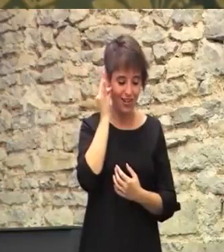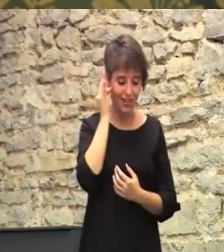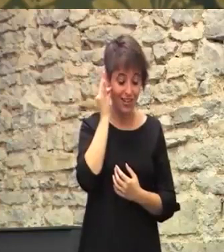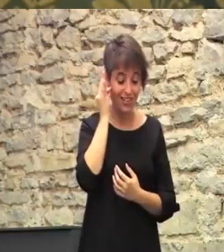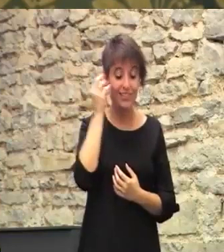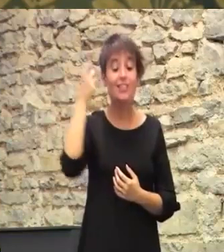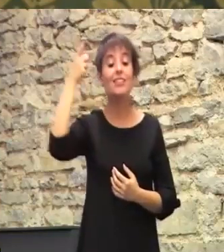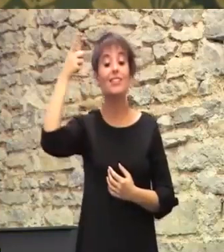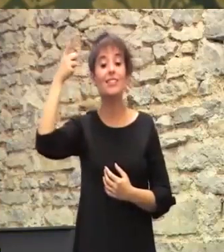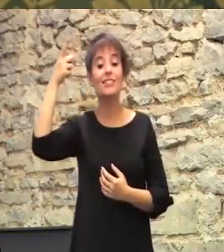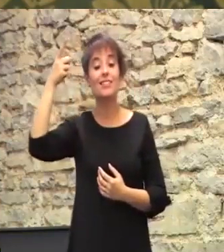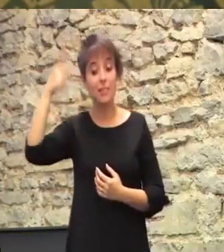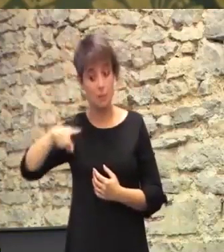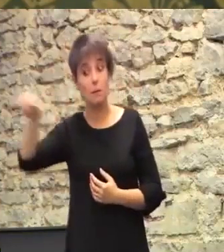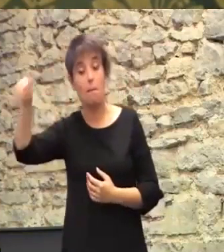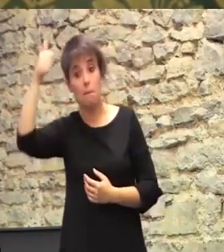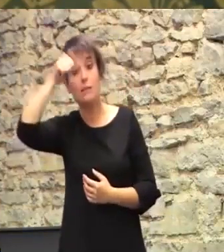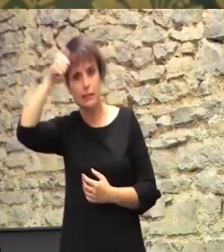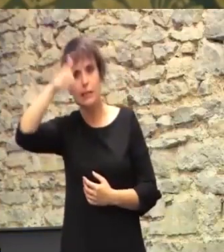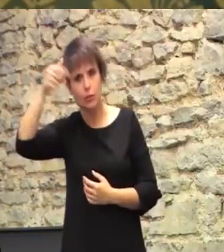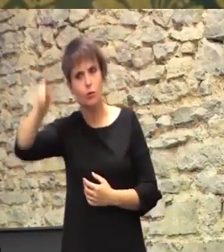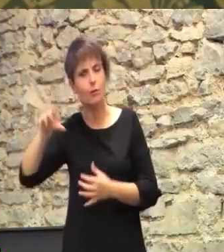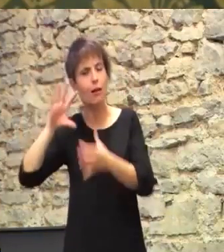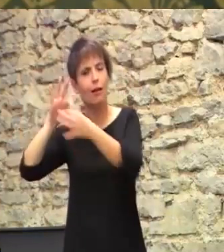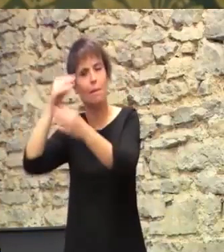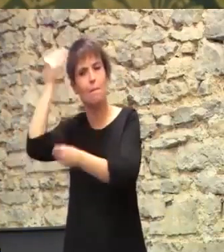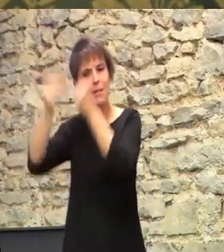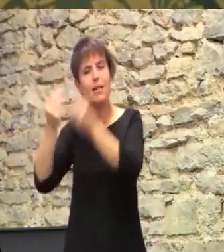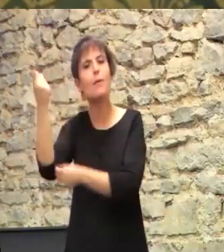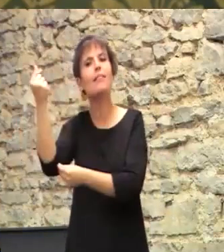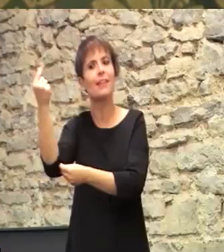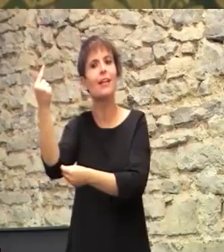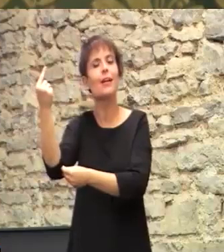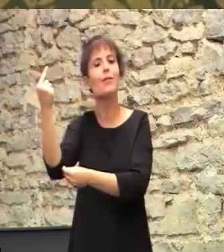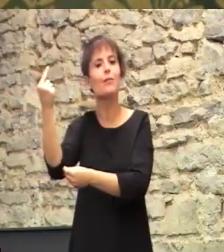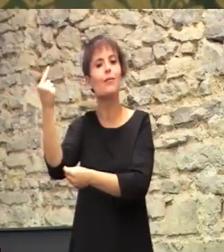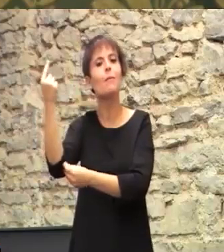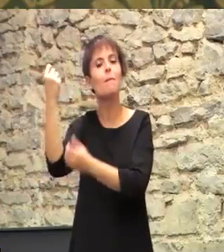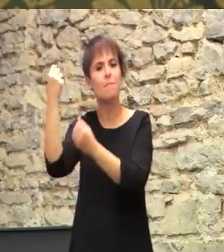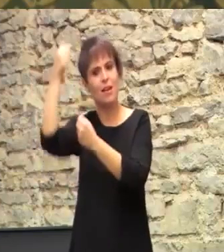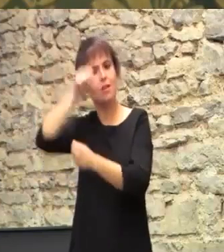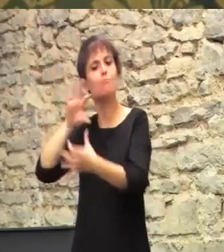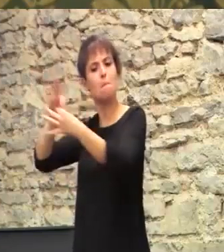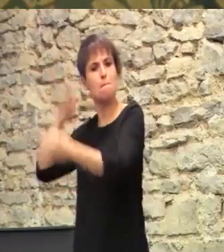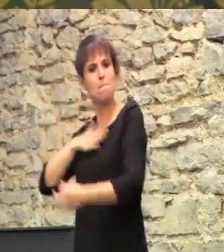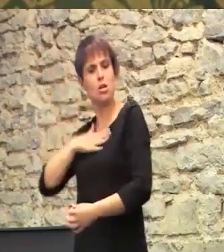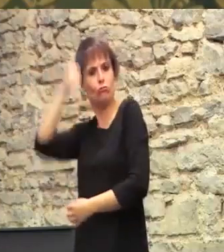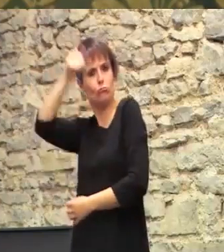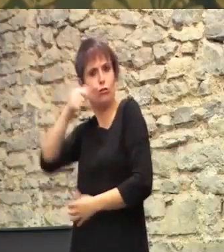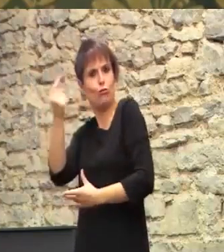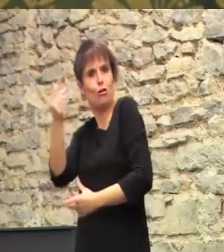los varones los que creían que el dinero efectivamente era una cosa era una cosa de varones era una cosa